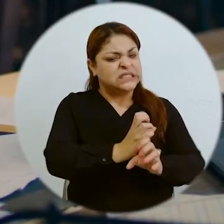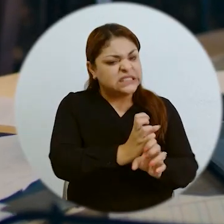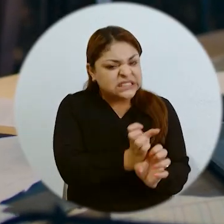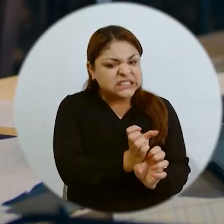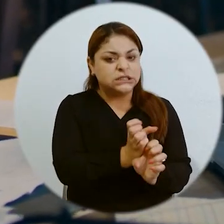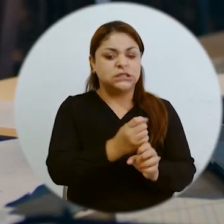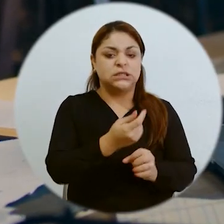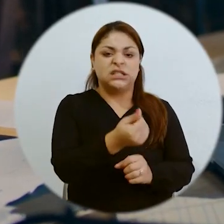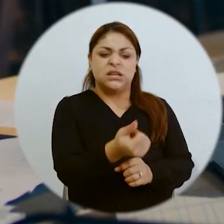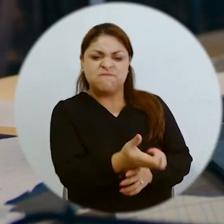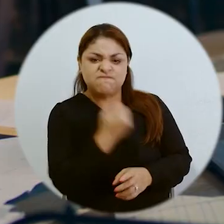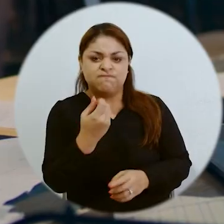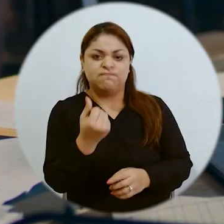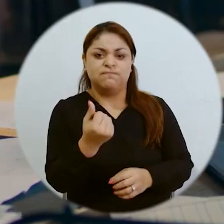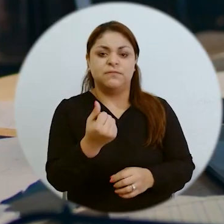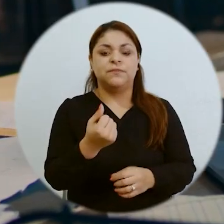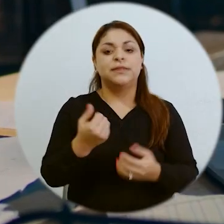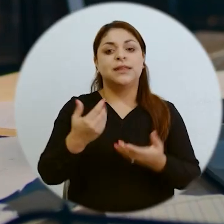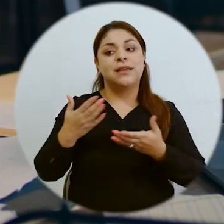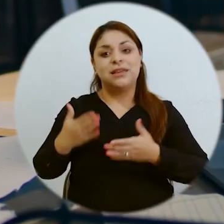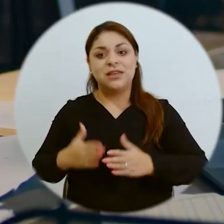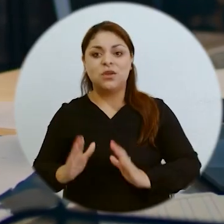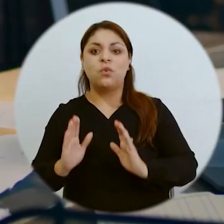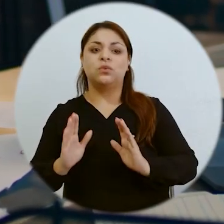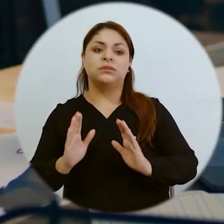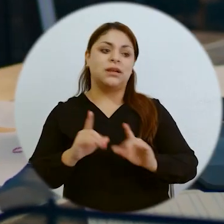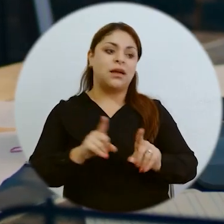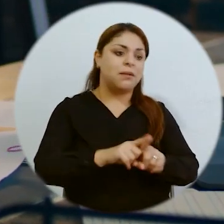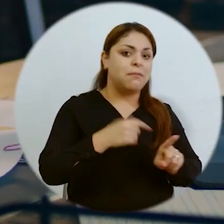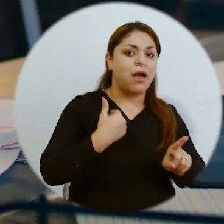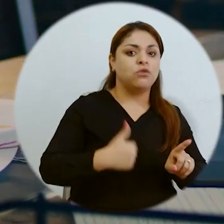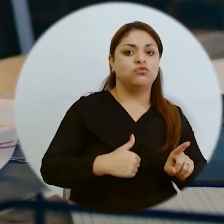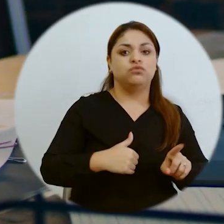el hijo siendo distribuidor de drogas o la hija